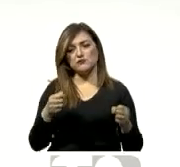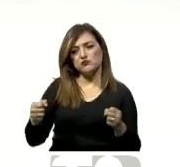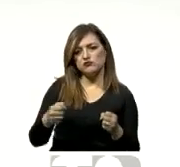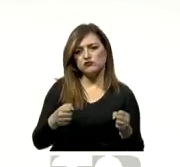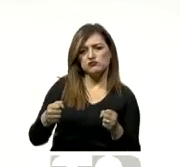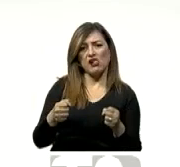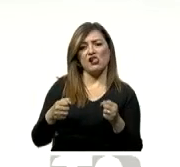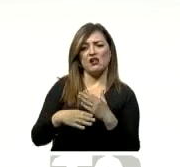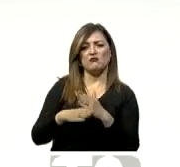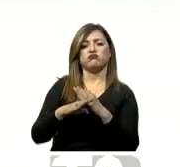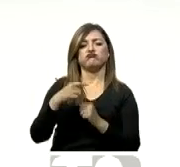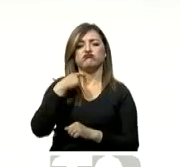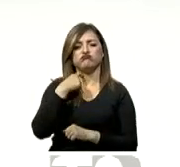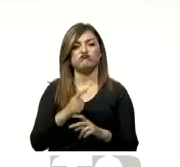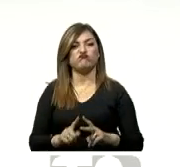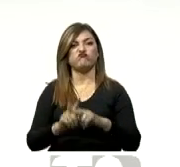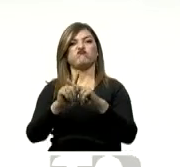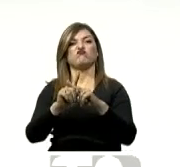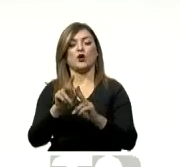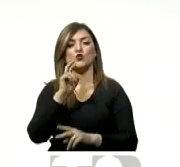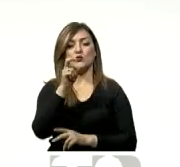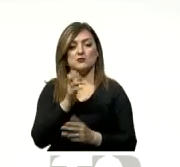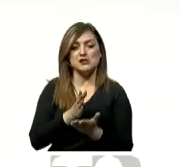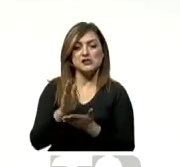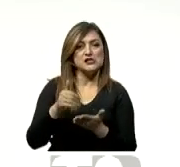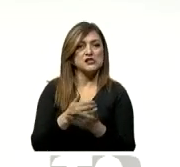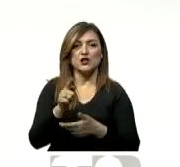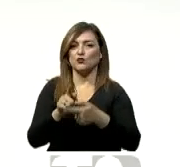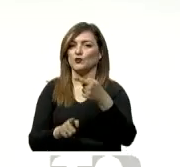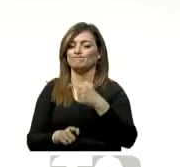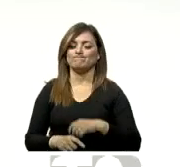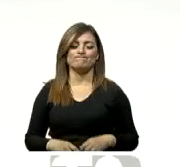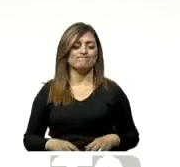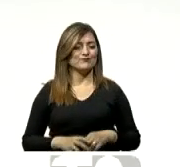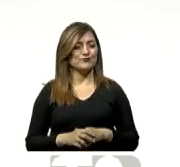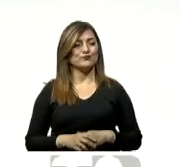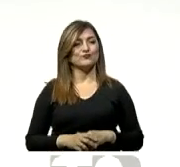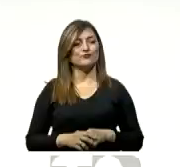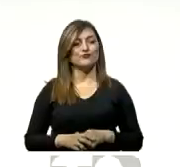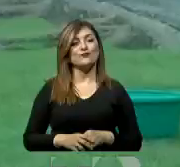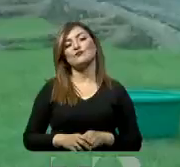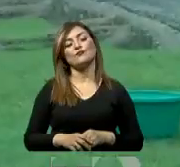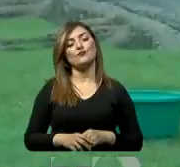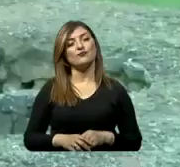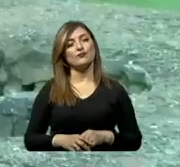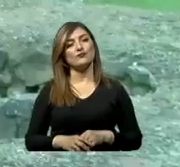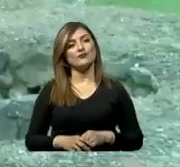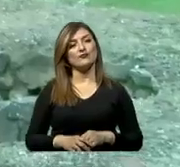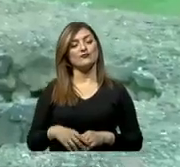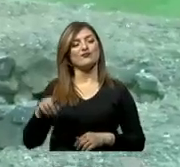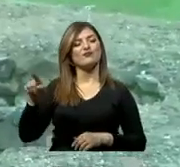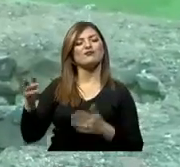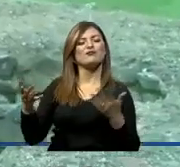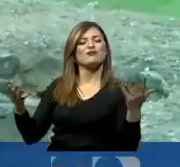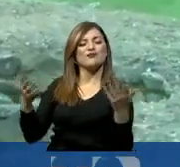ciudades y al turismo que se ve limitado en poder acceder al principal complejo arqueológico del país. Engapirca, donde